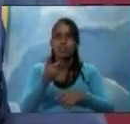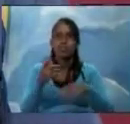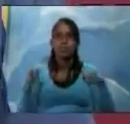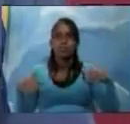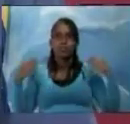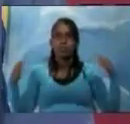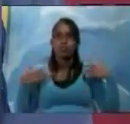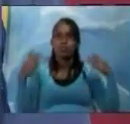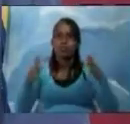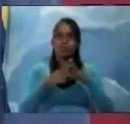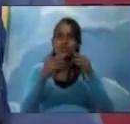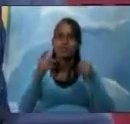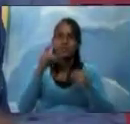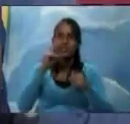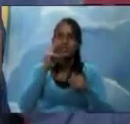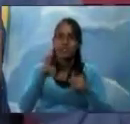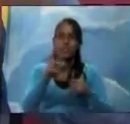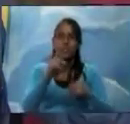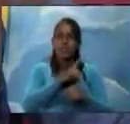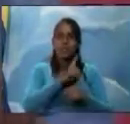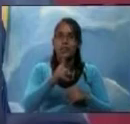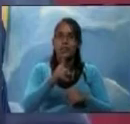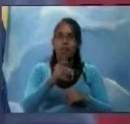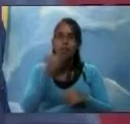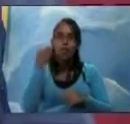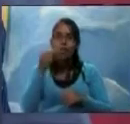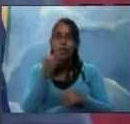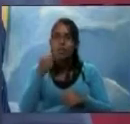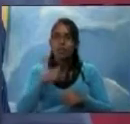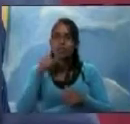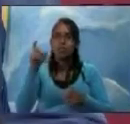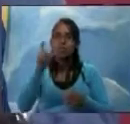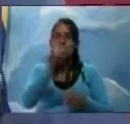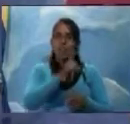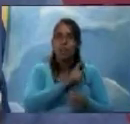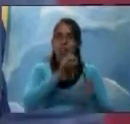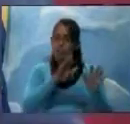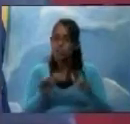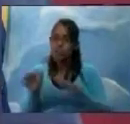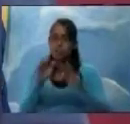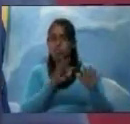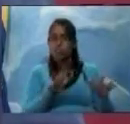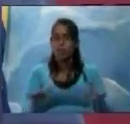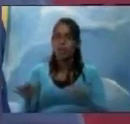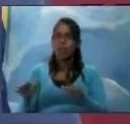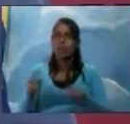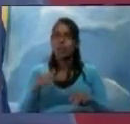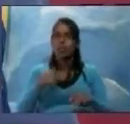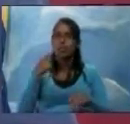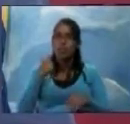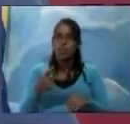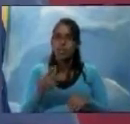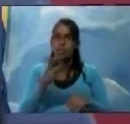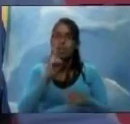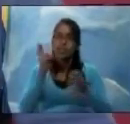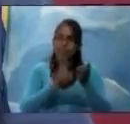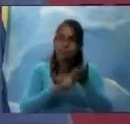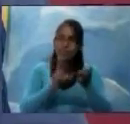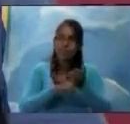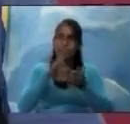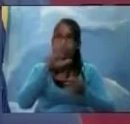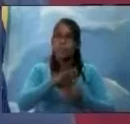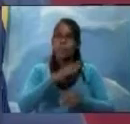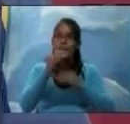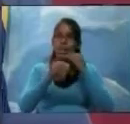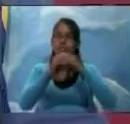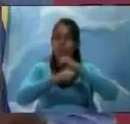alegro cuando veo uno de los muchachos que yo he enseñado a tocar el teclado. Yo digo, realmente estoy haciendo